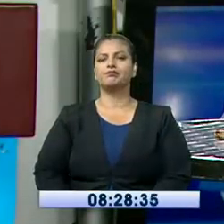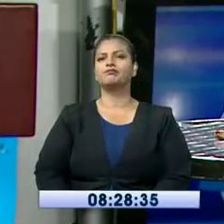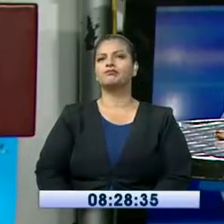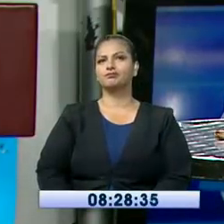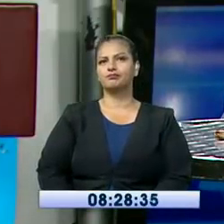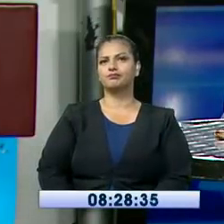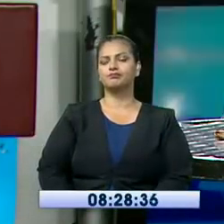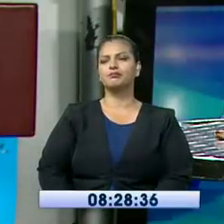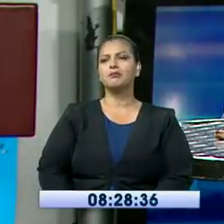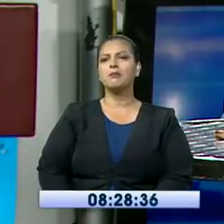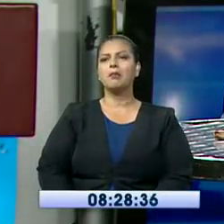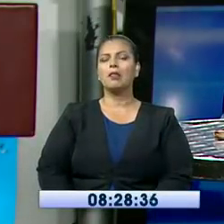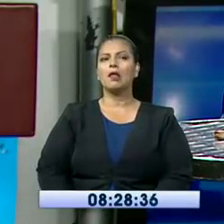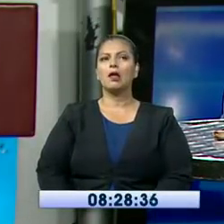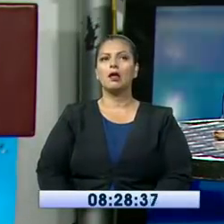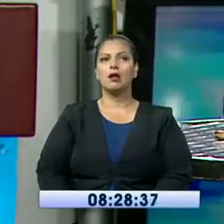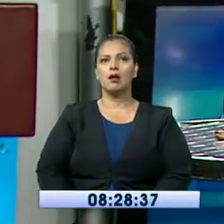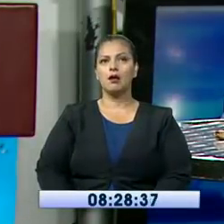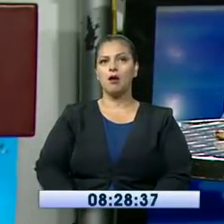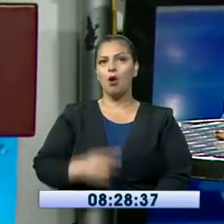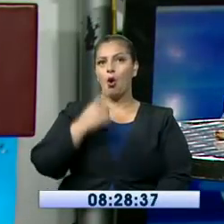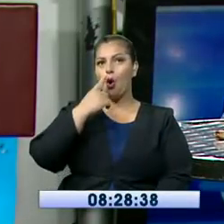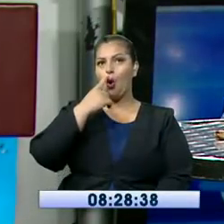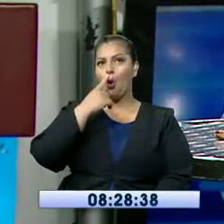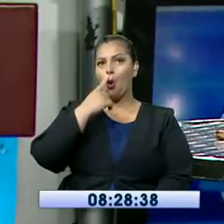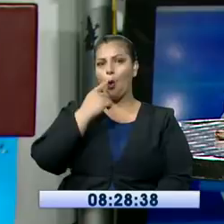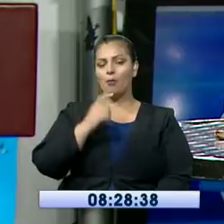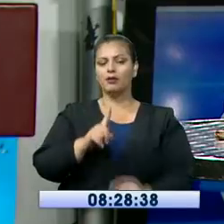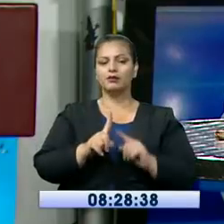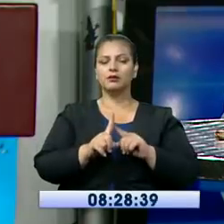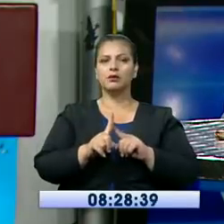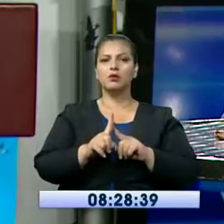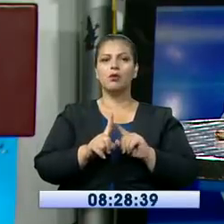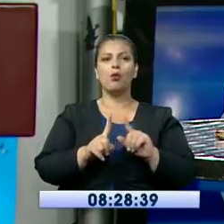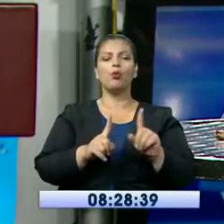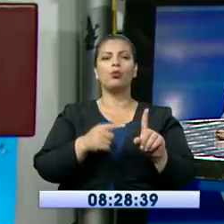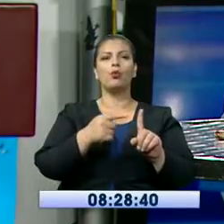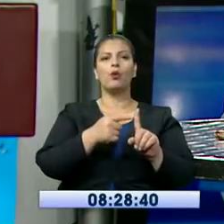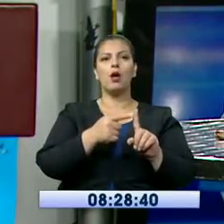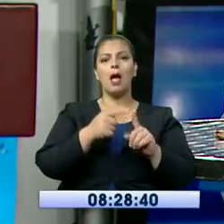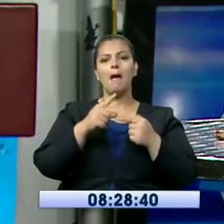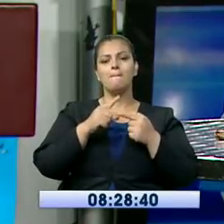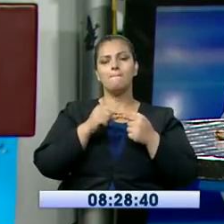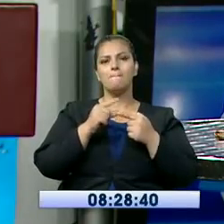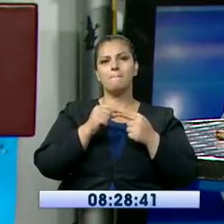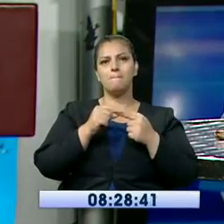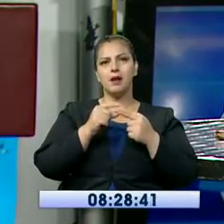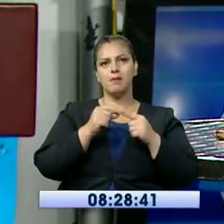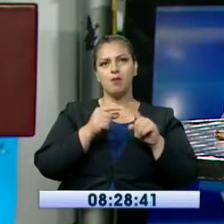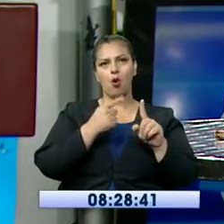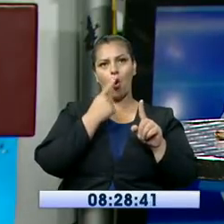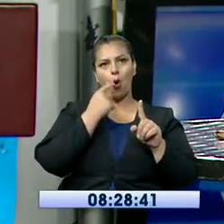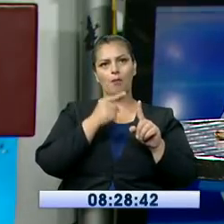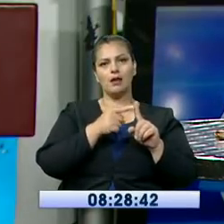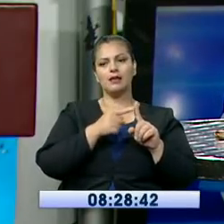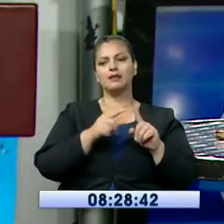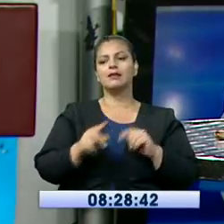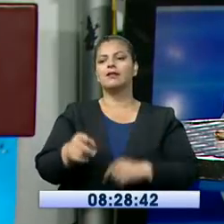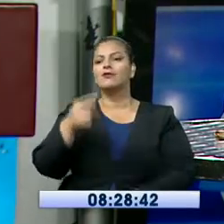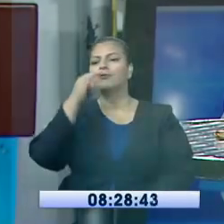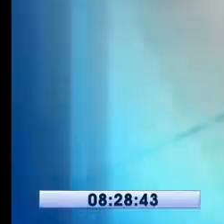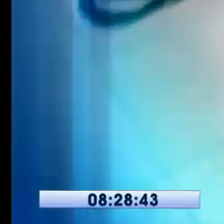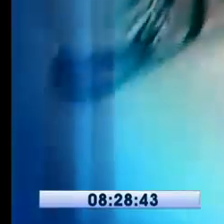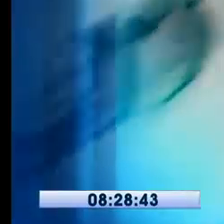de flagrancia en guayaquil de acuerdo a la denuncia el menor habría sido abusado por un primo de su padre aquí los detalles